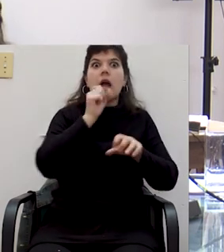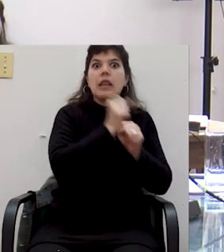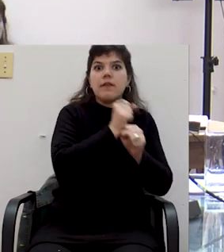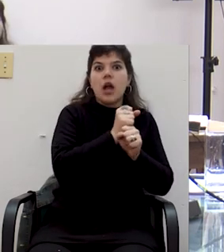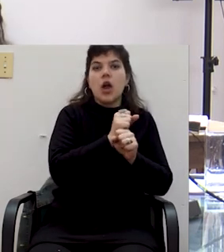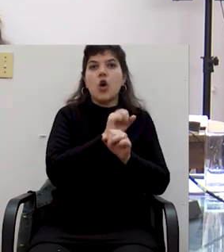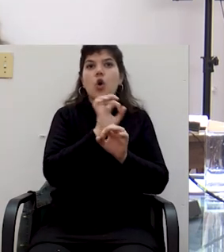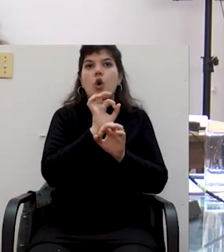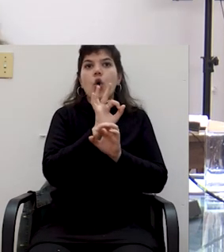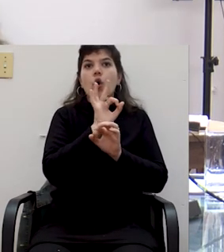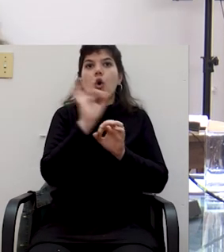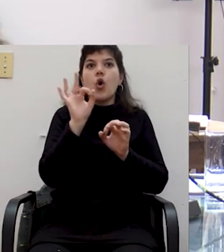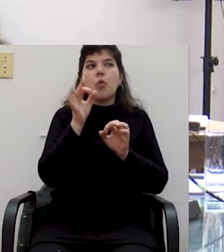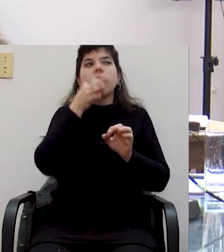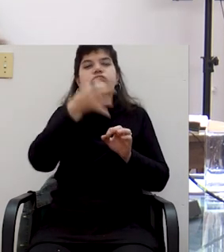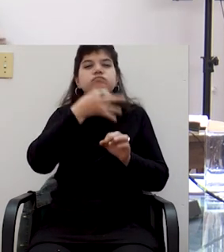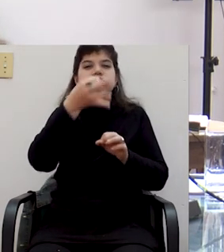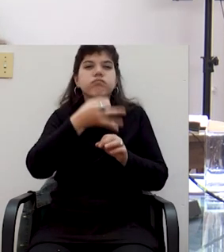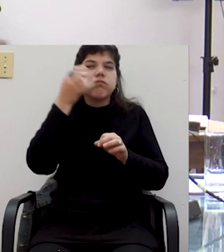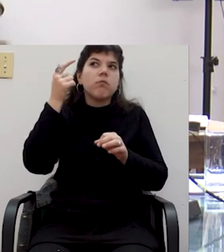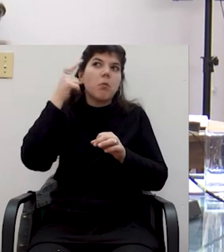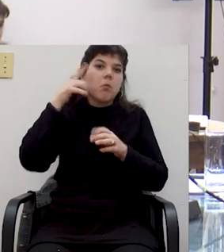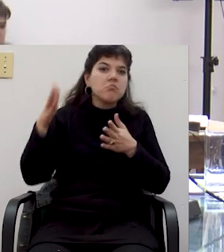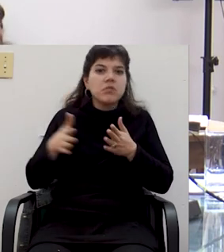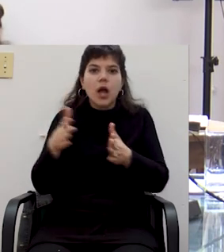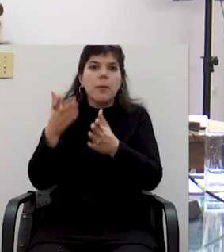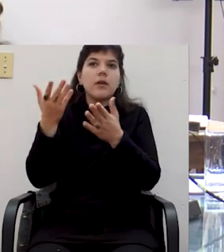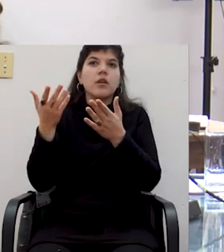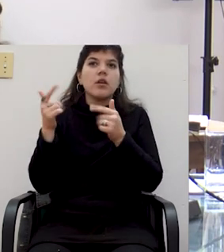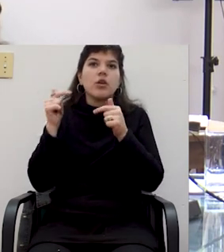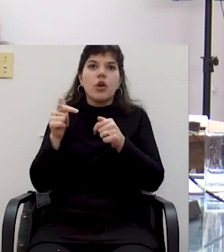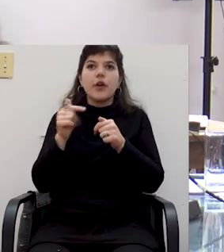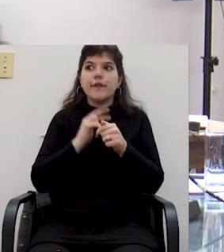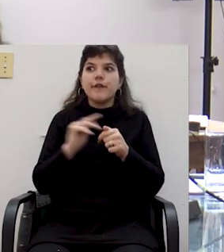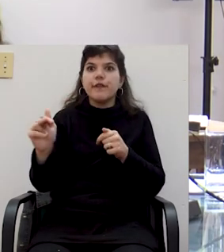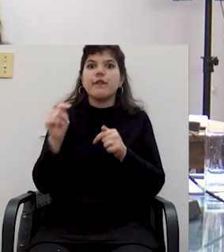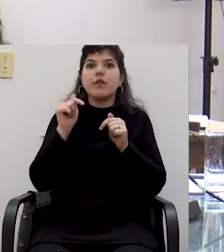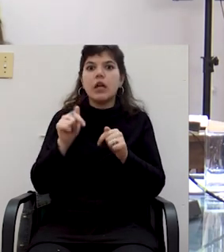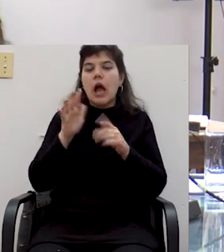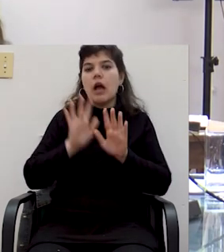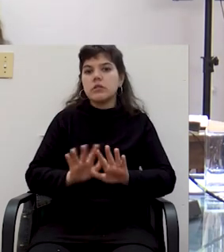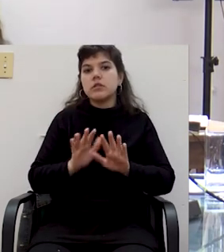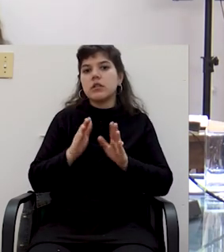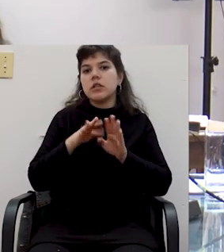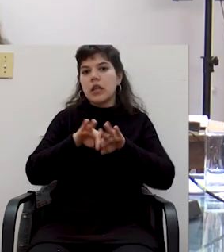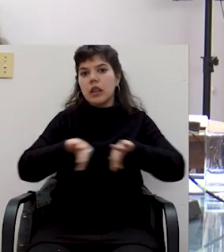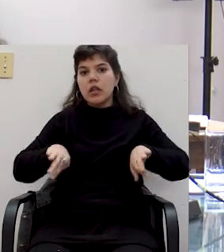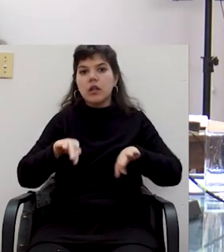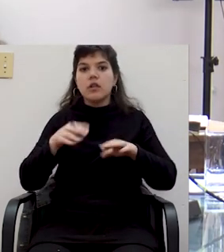O, como hay muchos discursos que van en una lógica de que sostienen esta división entre el hacer y el